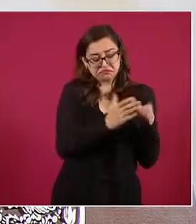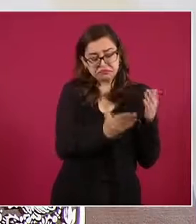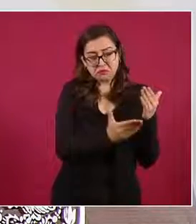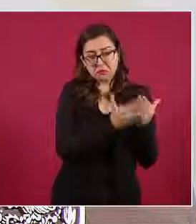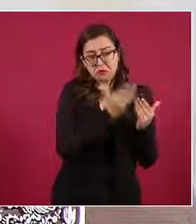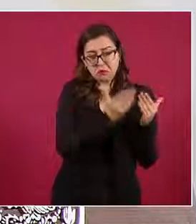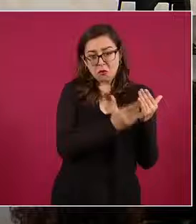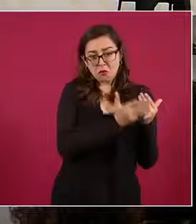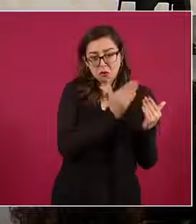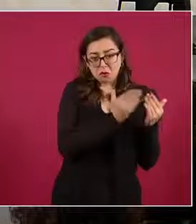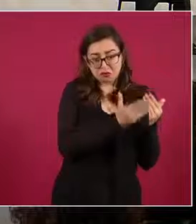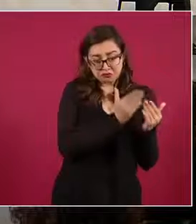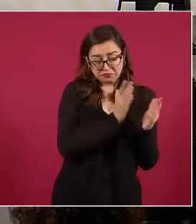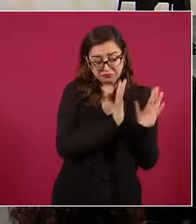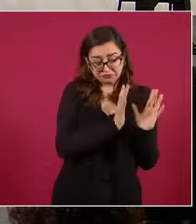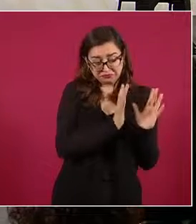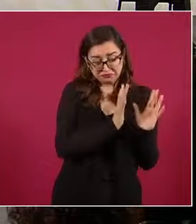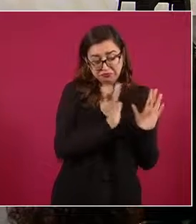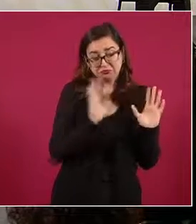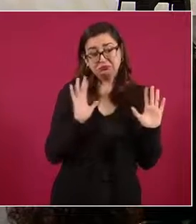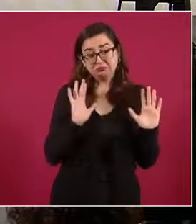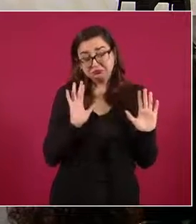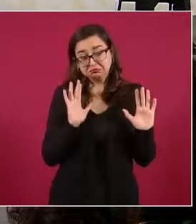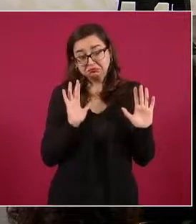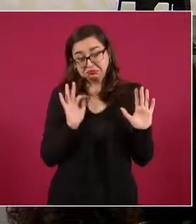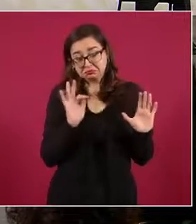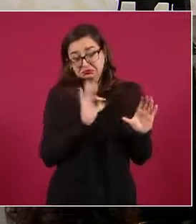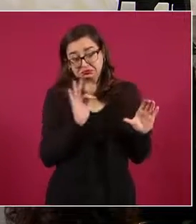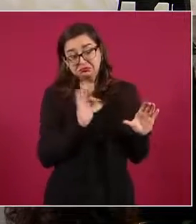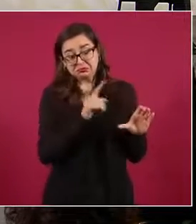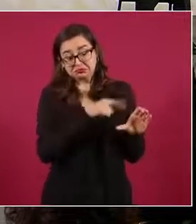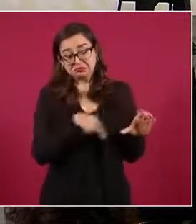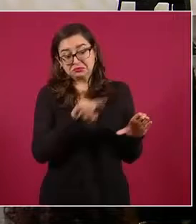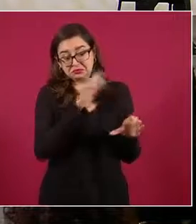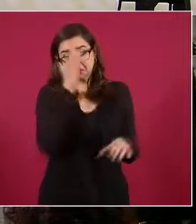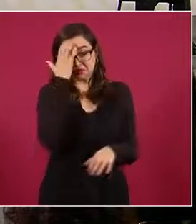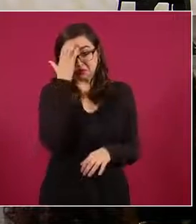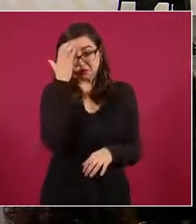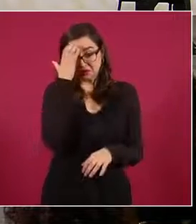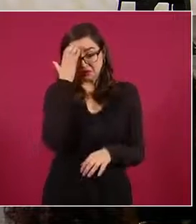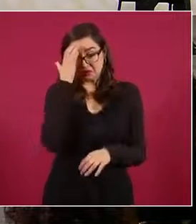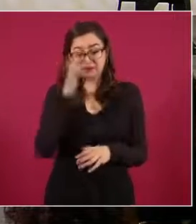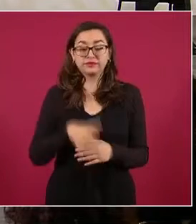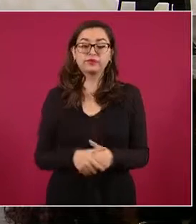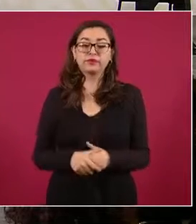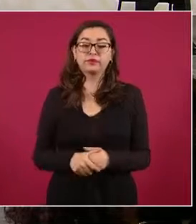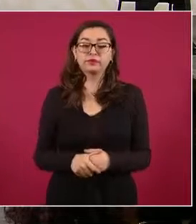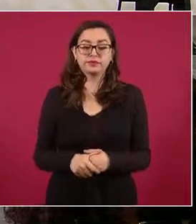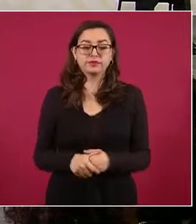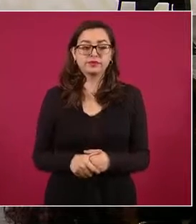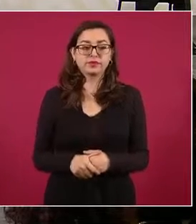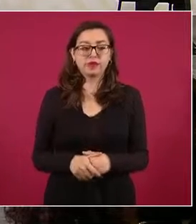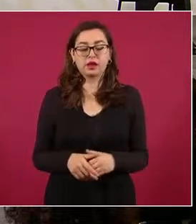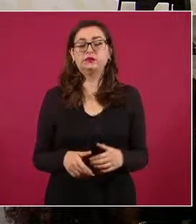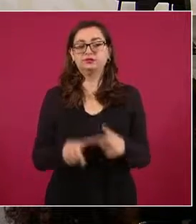O de verdad, dice el periódico, hay quien piense que organizar